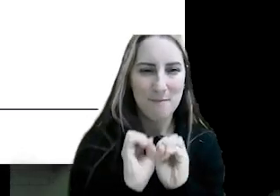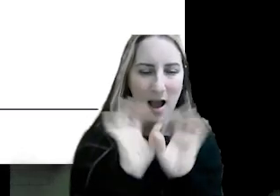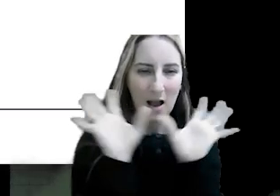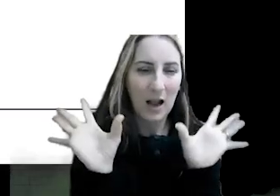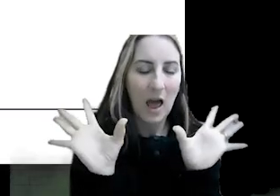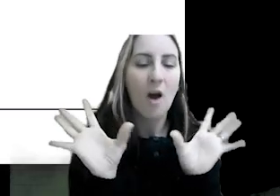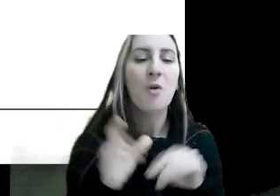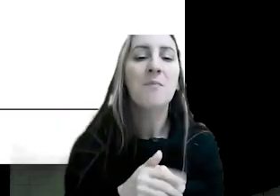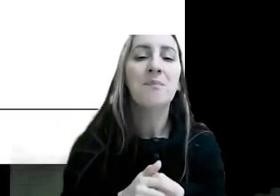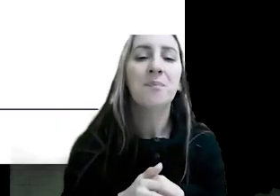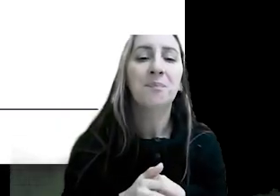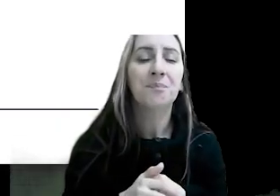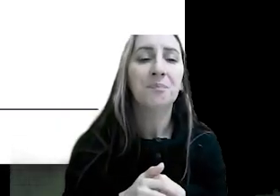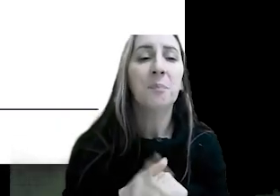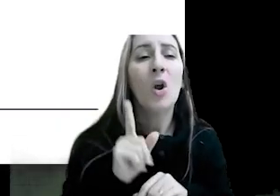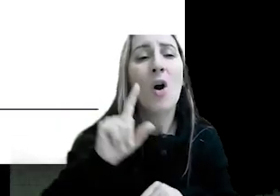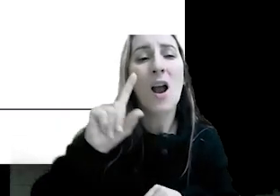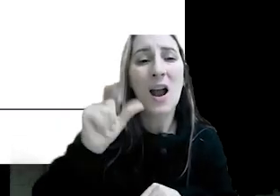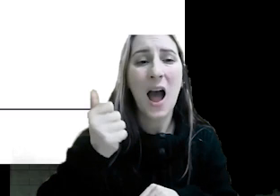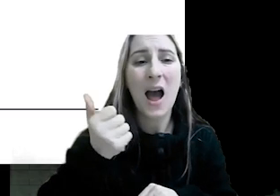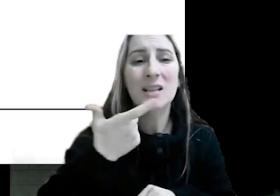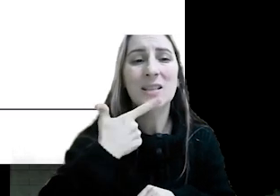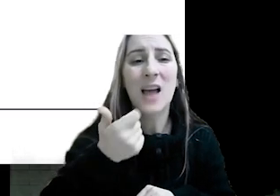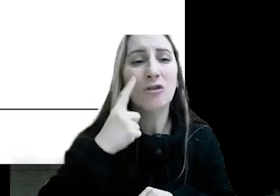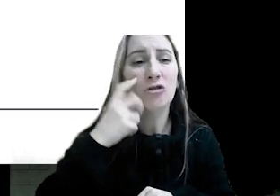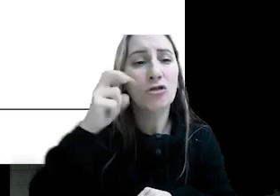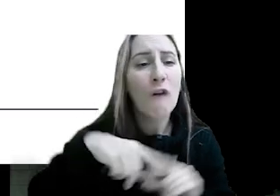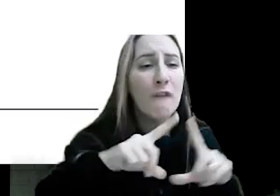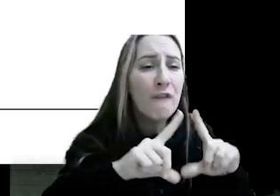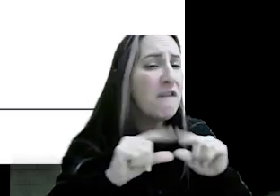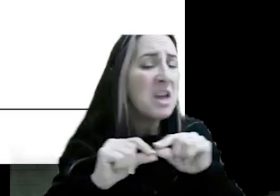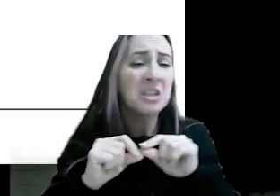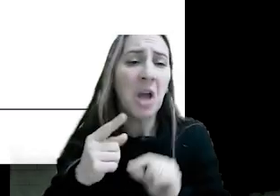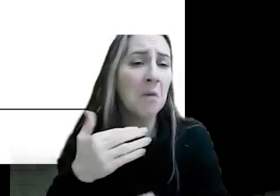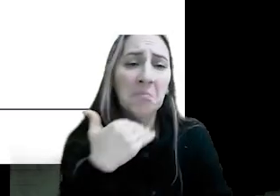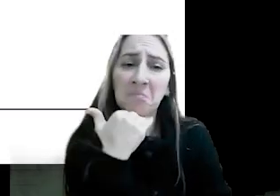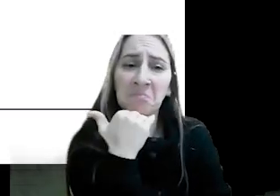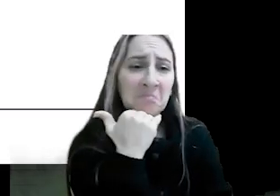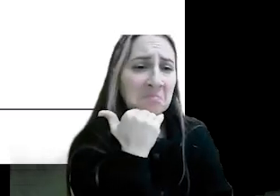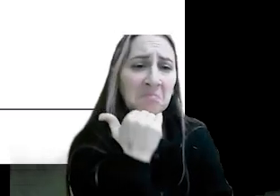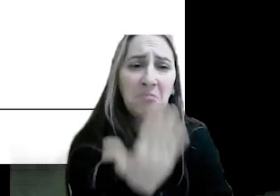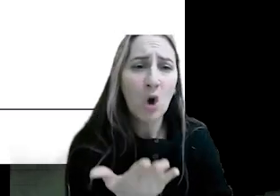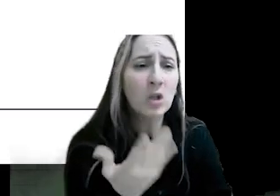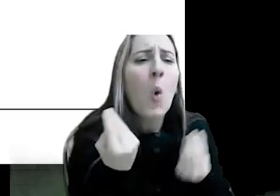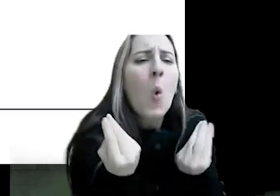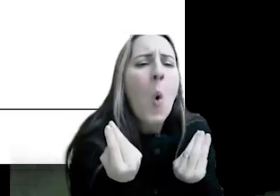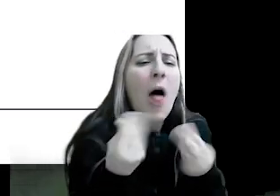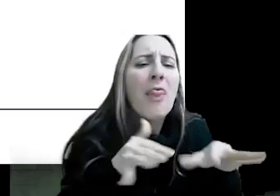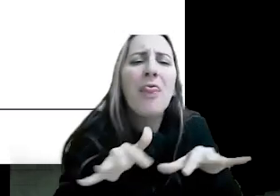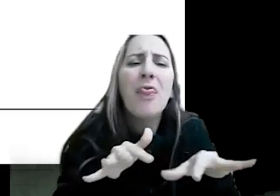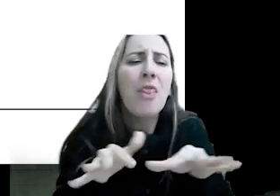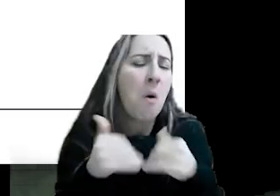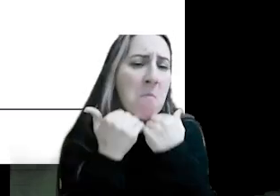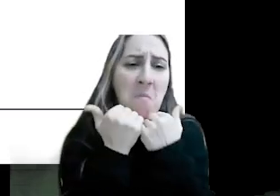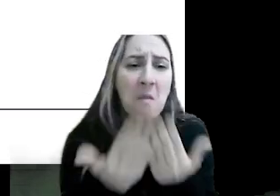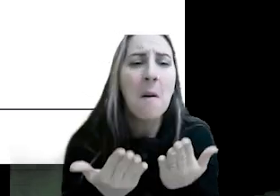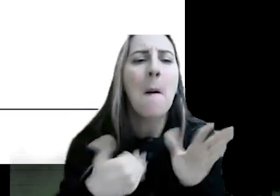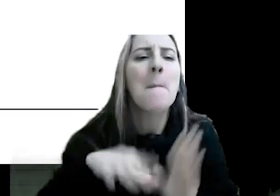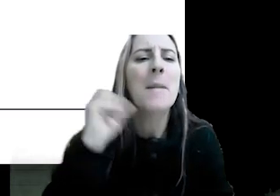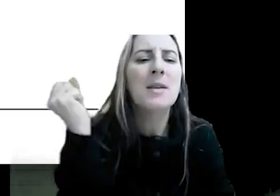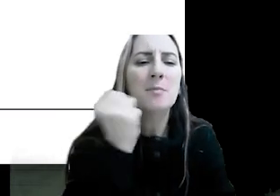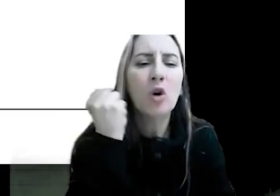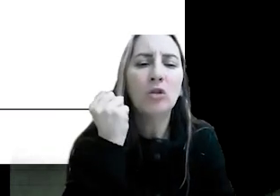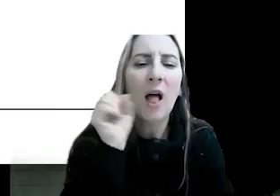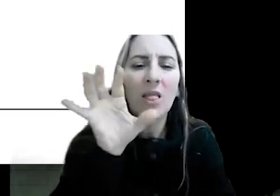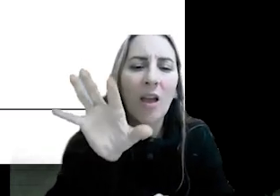que Casación no toma en cuenta las fechas de los hechos puntualmente, sino que toma